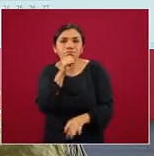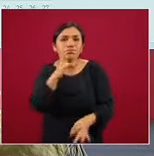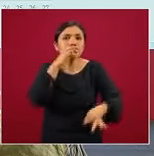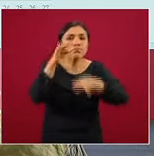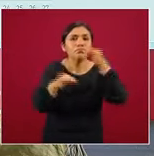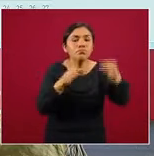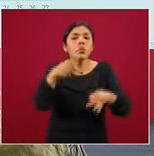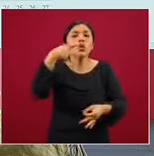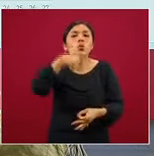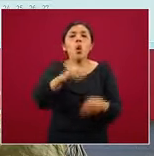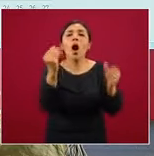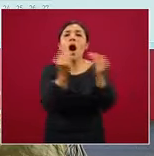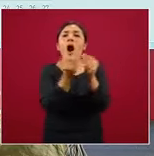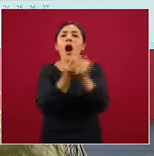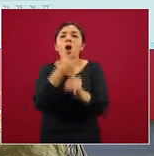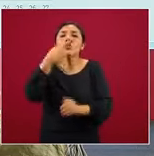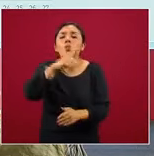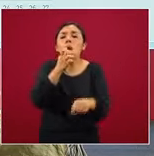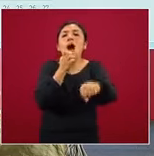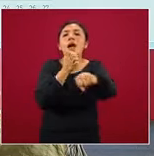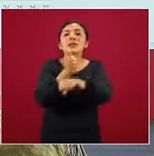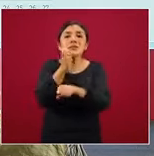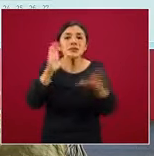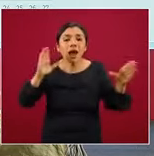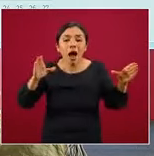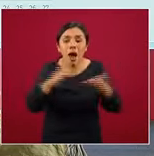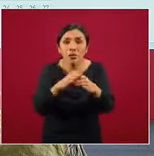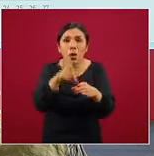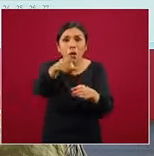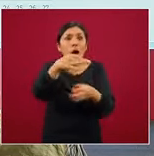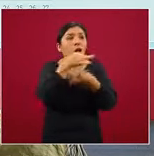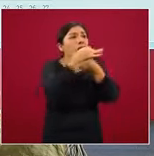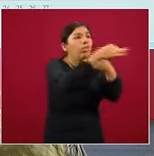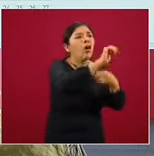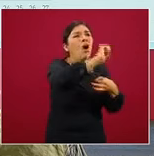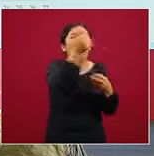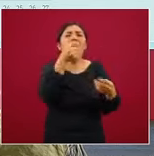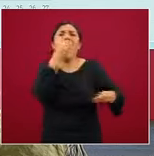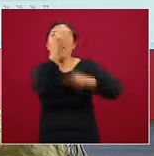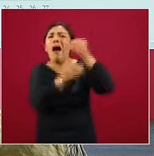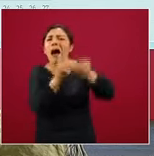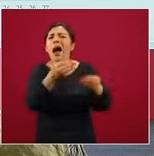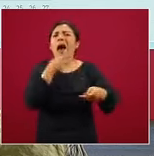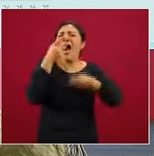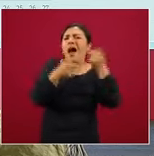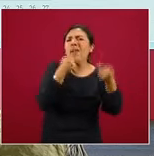las particularidades de su estado. Que no le distraigan estas discusiones